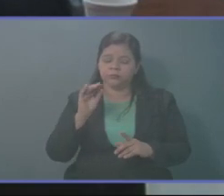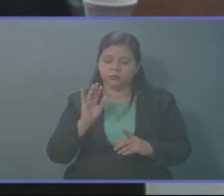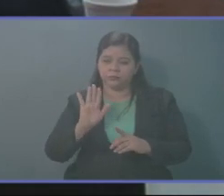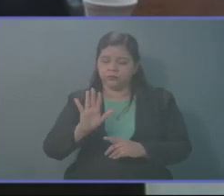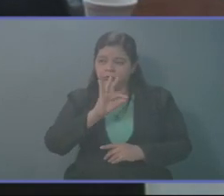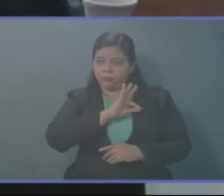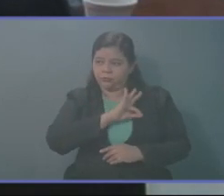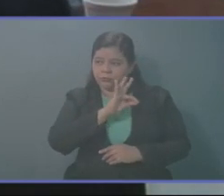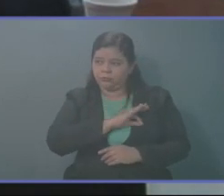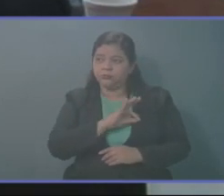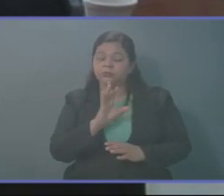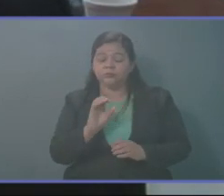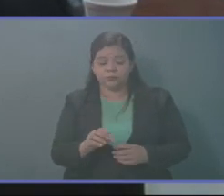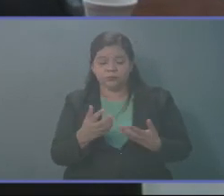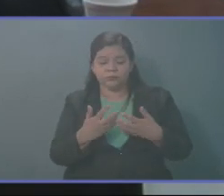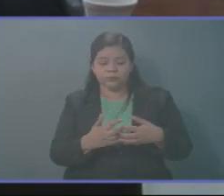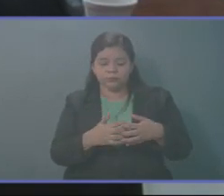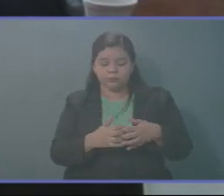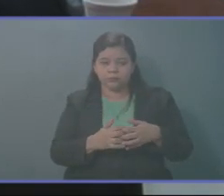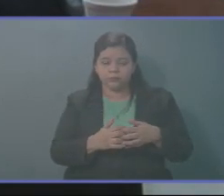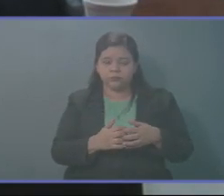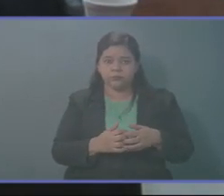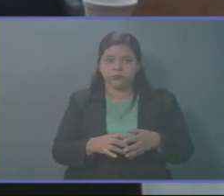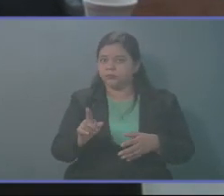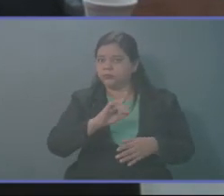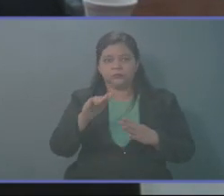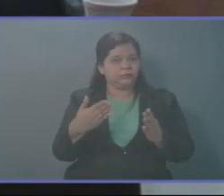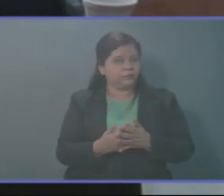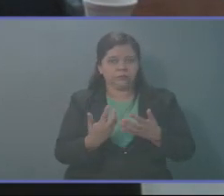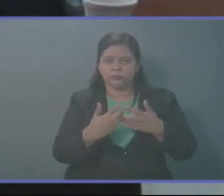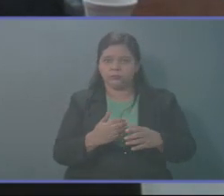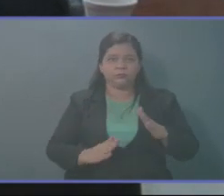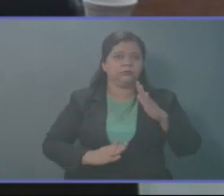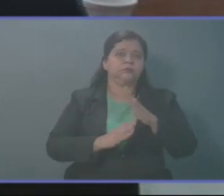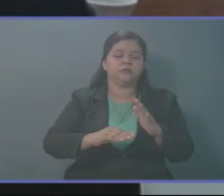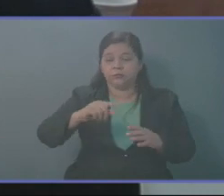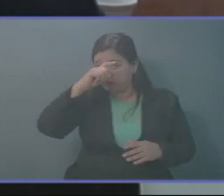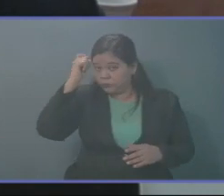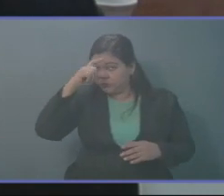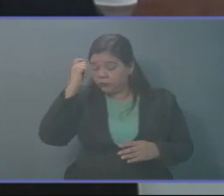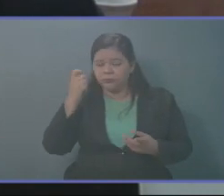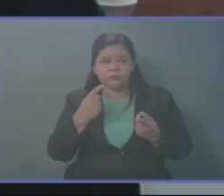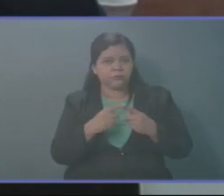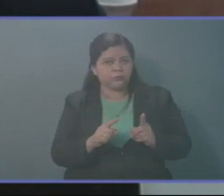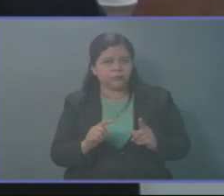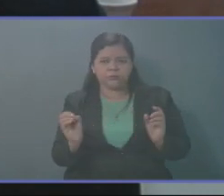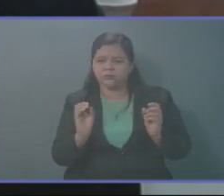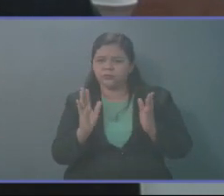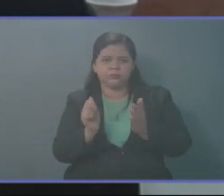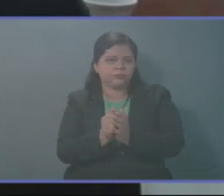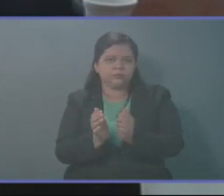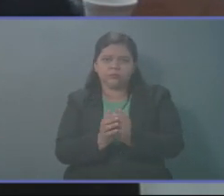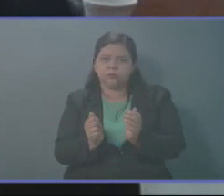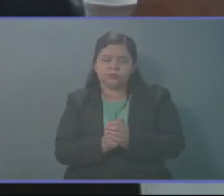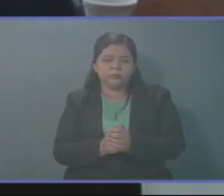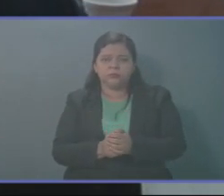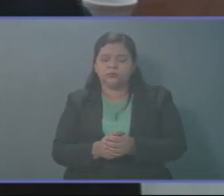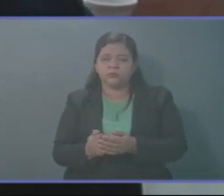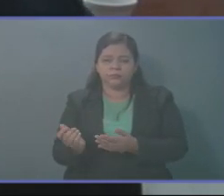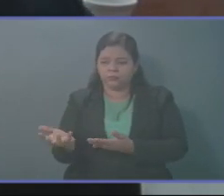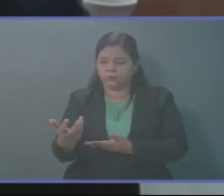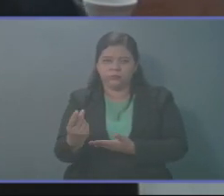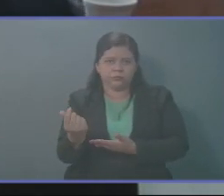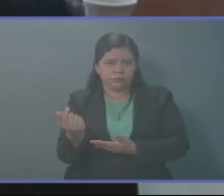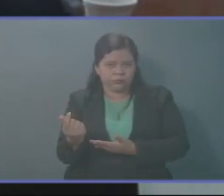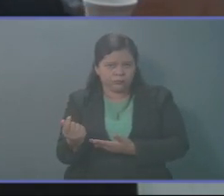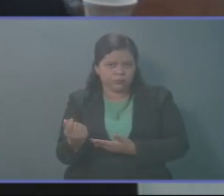o las empresas detuvieron su trabajo, y que ellos no han tenido ningún retraso, ningún inconveniente económico como